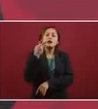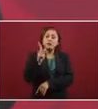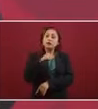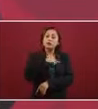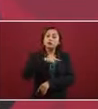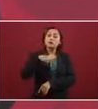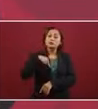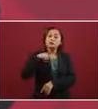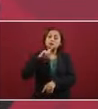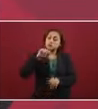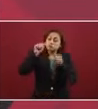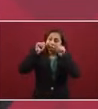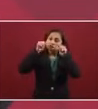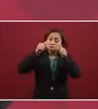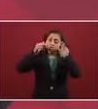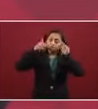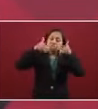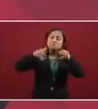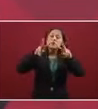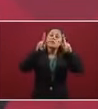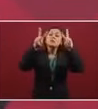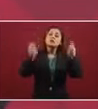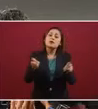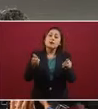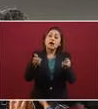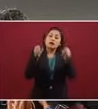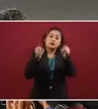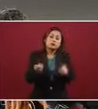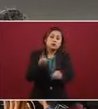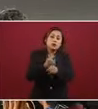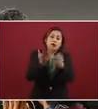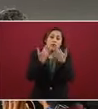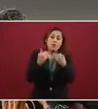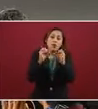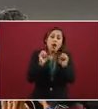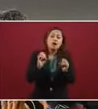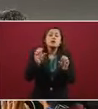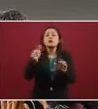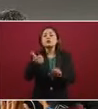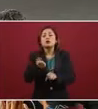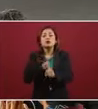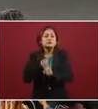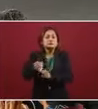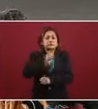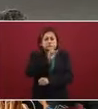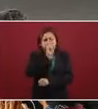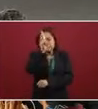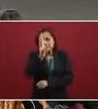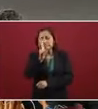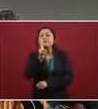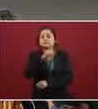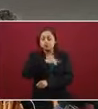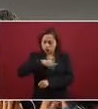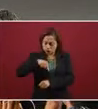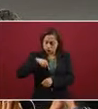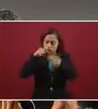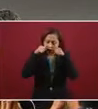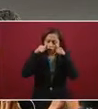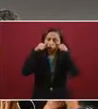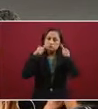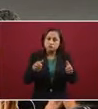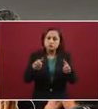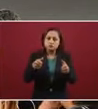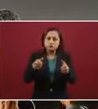la inseguridad y de la violencia, y a eso me ocupo. Lo demás, como lo